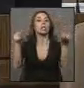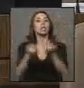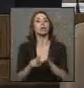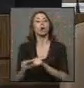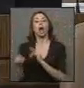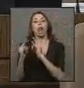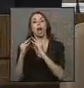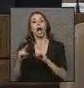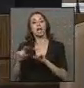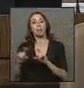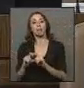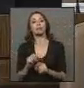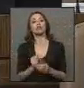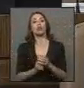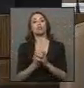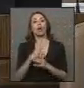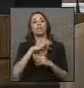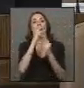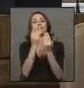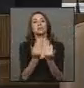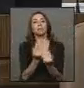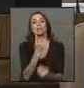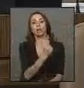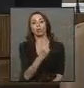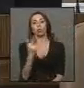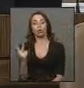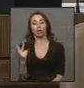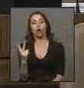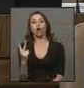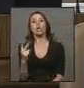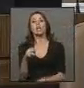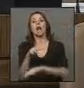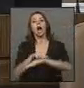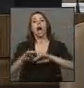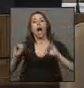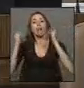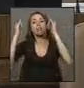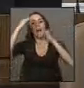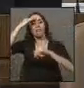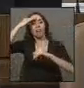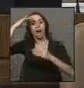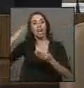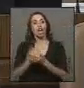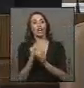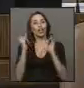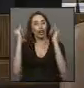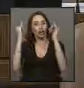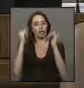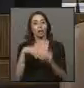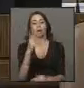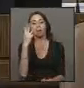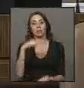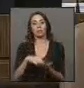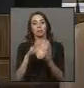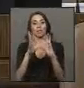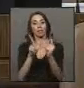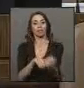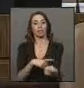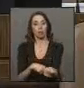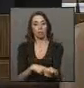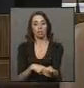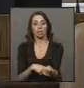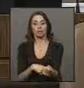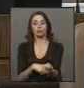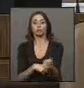el campamento Nueva Esperanza 1 y 2, ubicado en el sector de Glorias Navales. En total, Presidente, estamos hablando de más de 3.000 familias